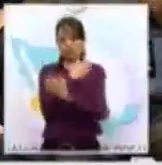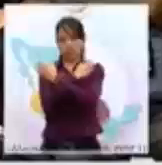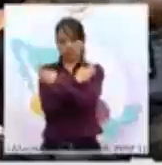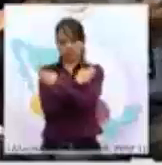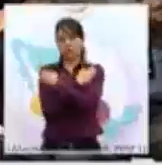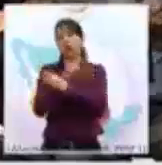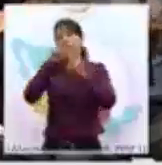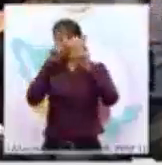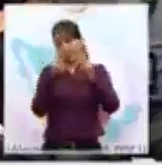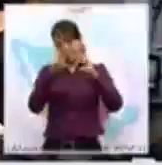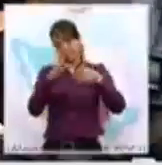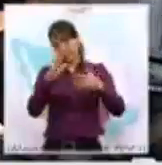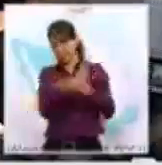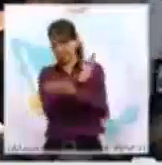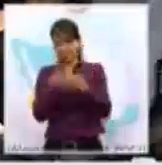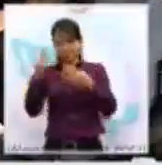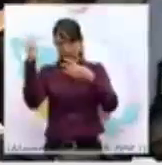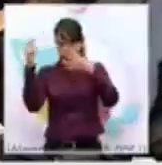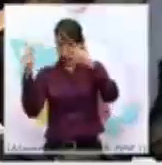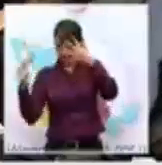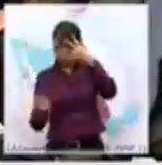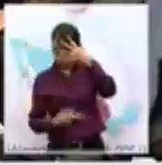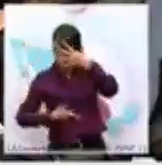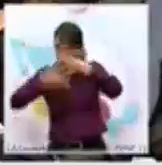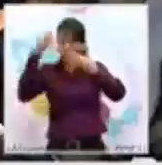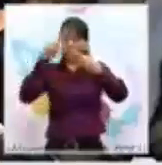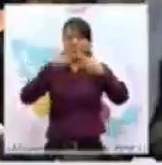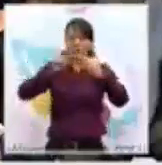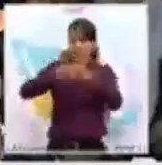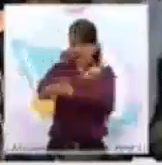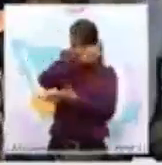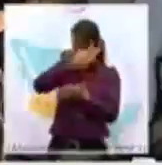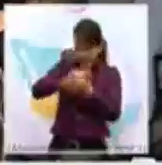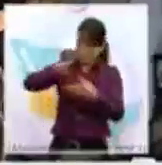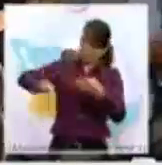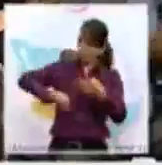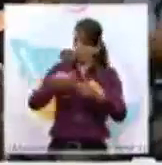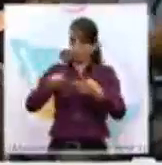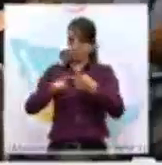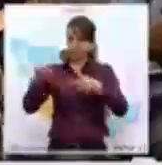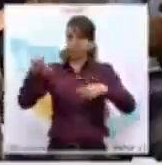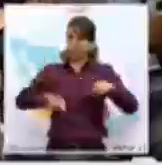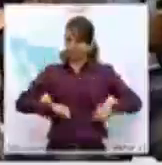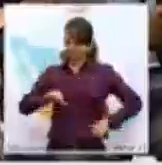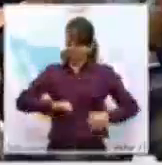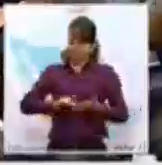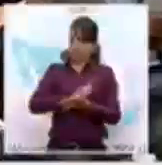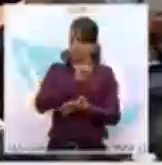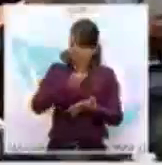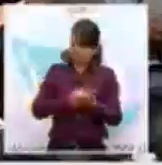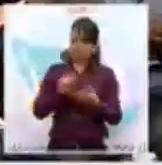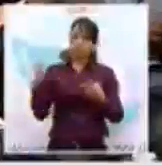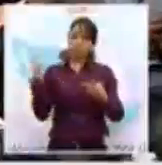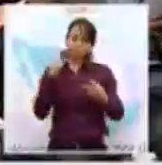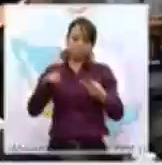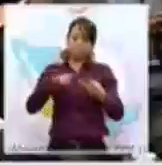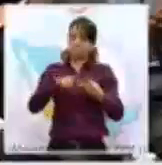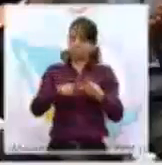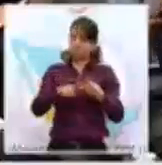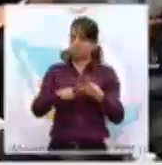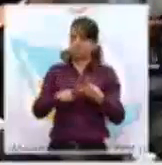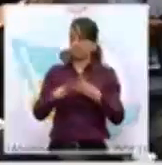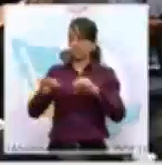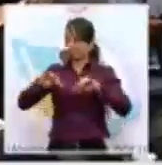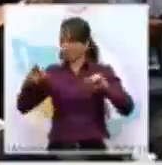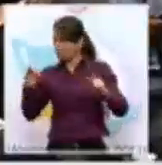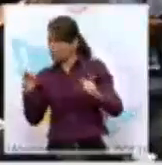grandes apartados. 1, legislación. 2, política pública. 3, el rediseño de instituciones. Y